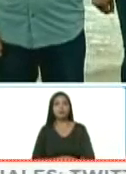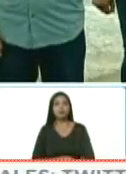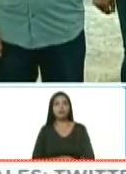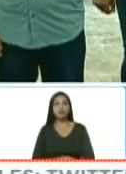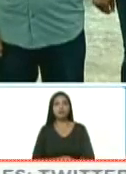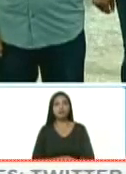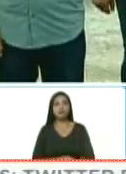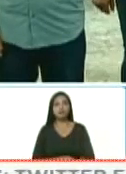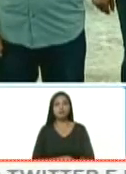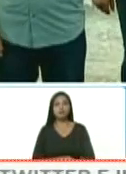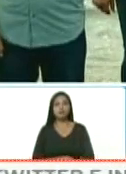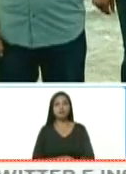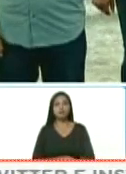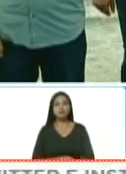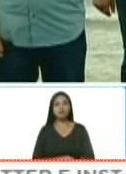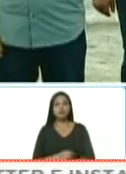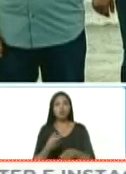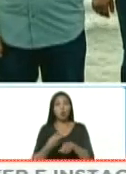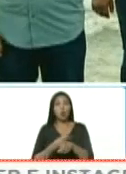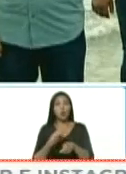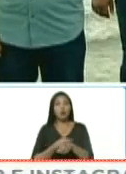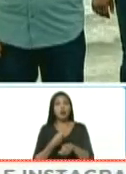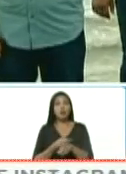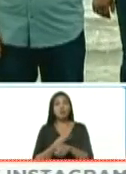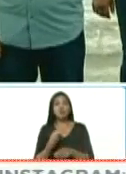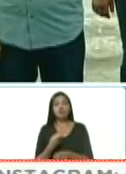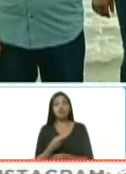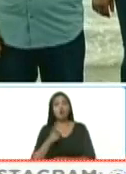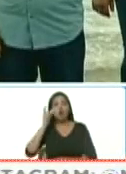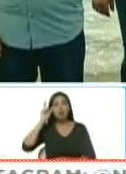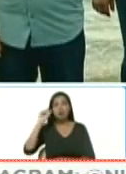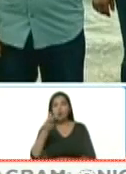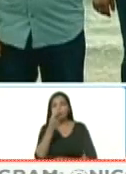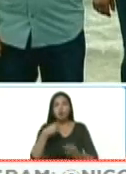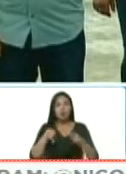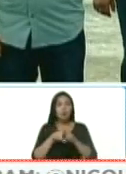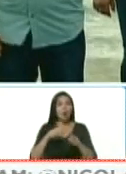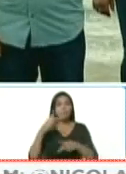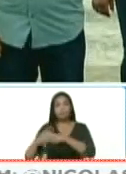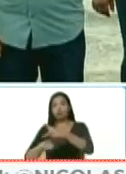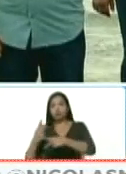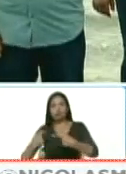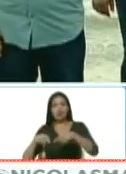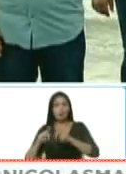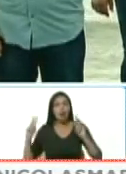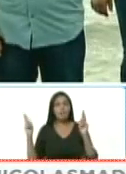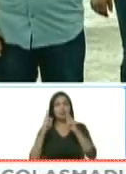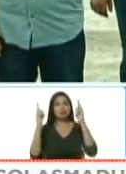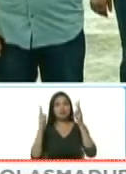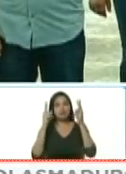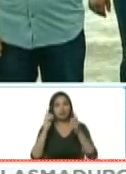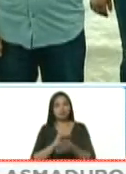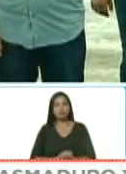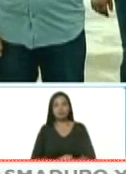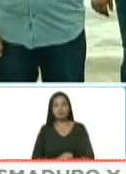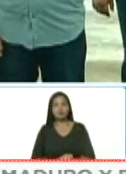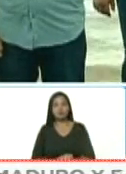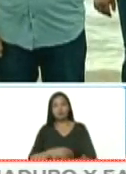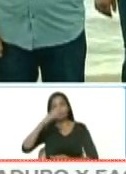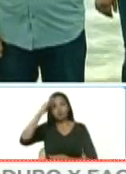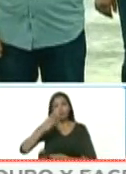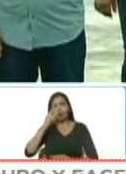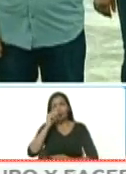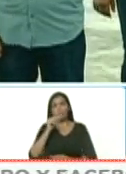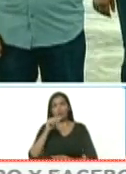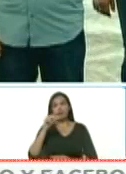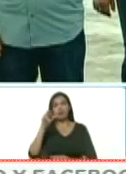El gobernador de Guárico dice siempre, producir es vencer. Y dice el capitán de navío, César